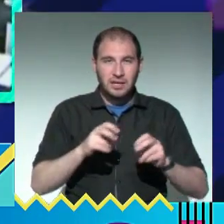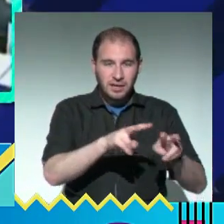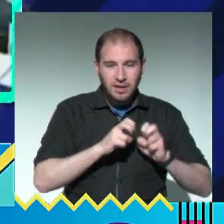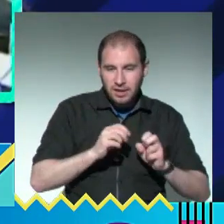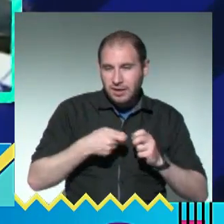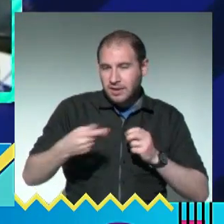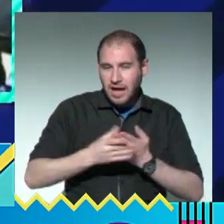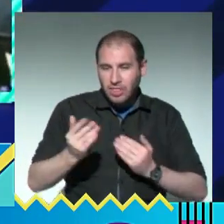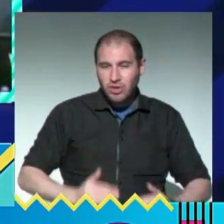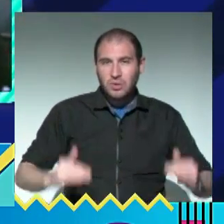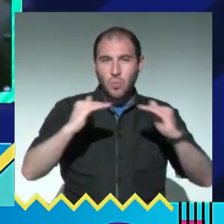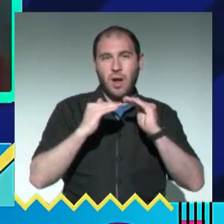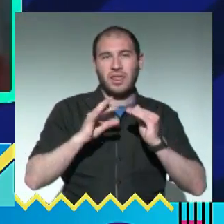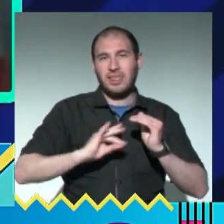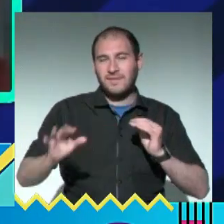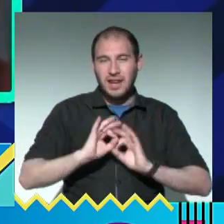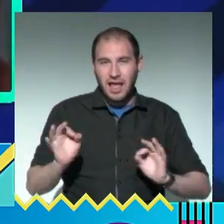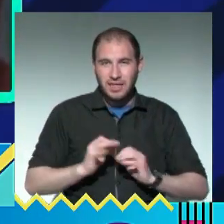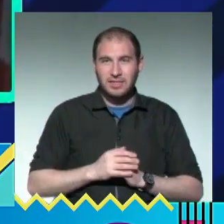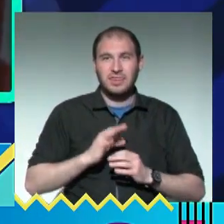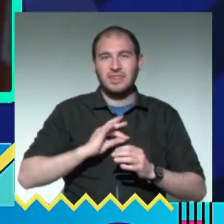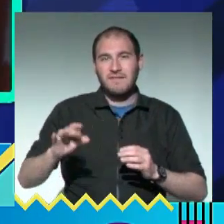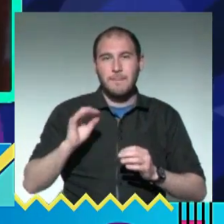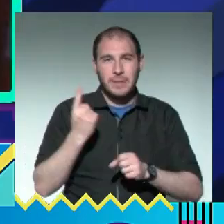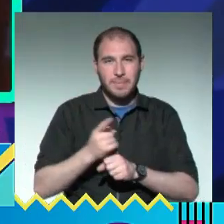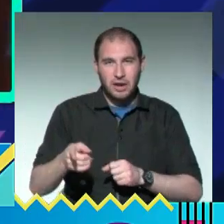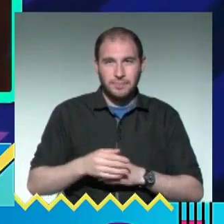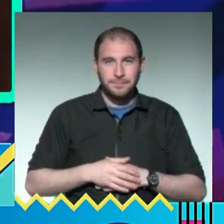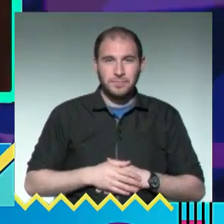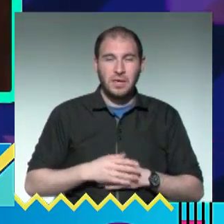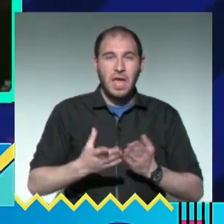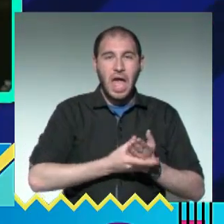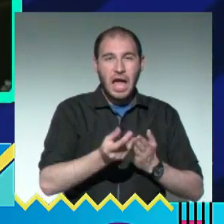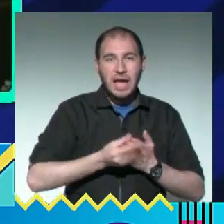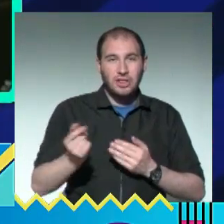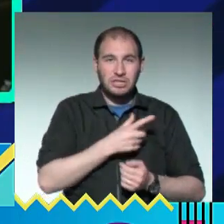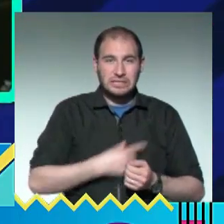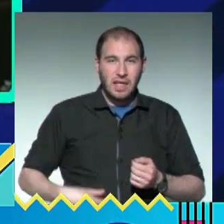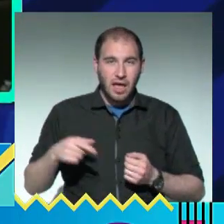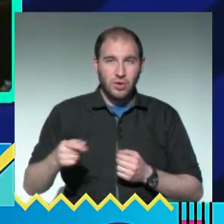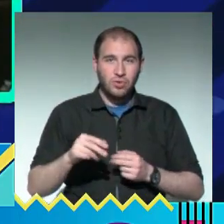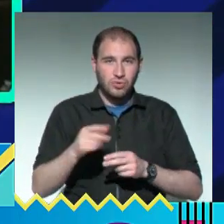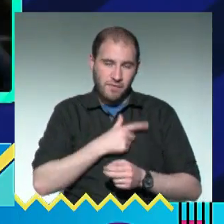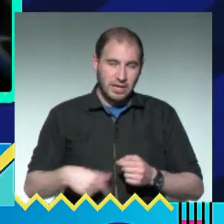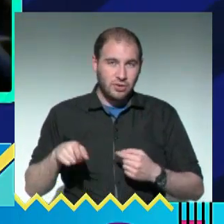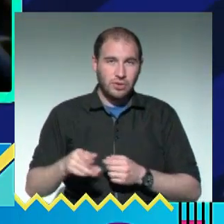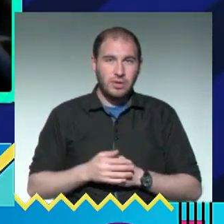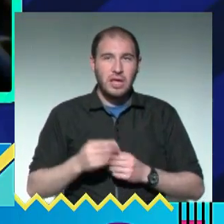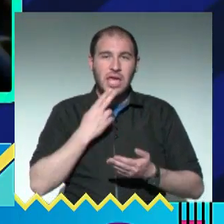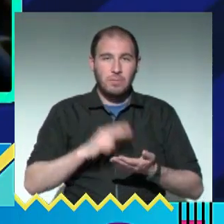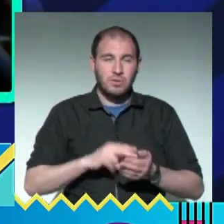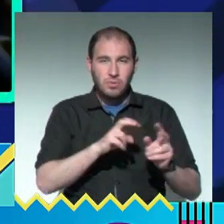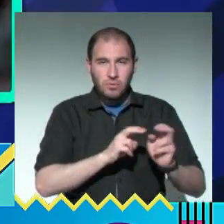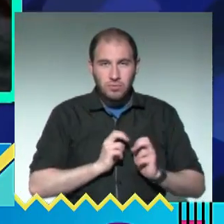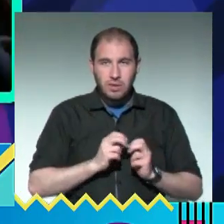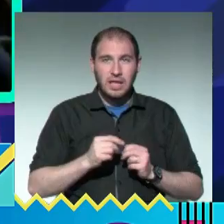va a recaudar. El famoso déficit cero, déficit primario, ¿no? Claro. Es cuando decimos todos los gastos que tiene el Estado, o el gobierno, perdón, con todos los impuestos sin